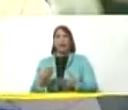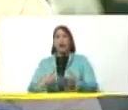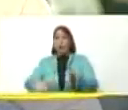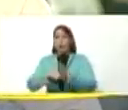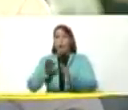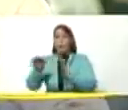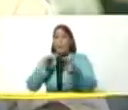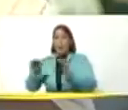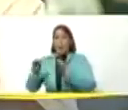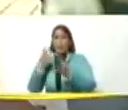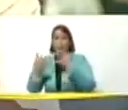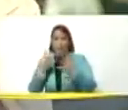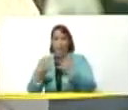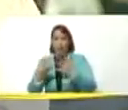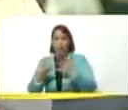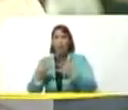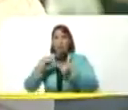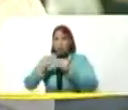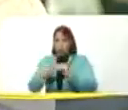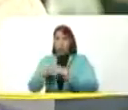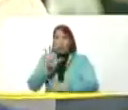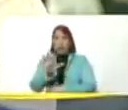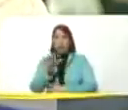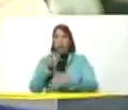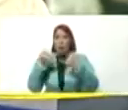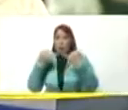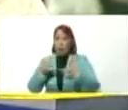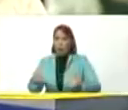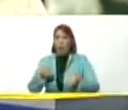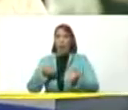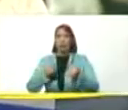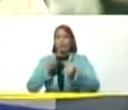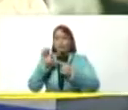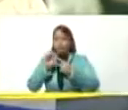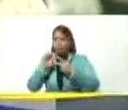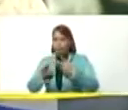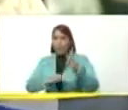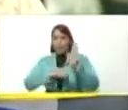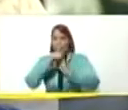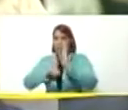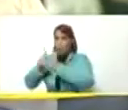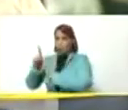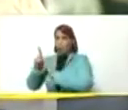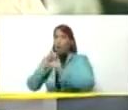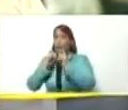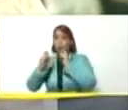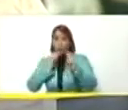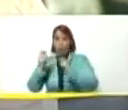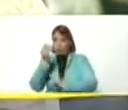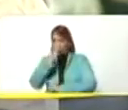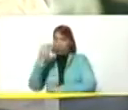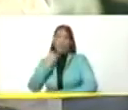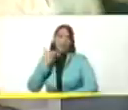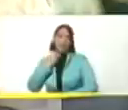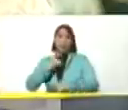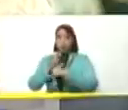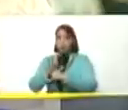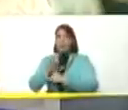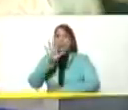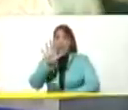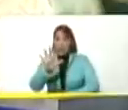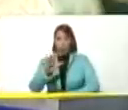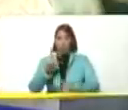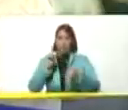que a través de las 5 líneas estratégicas de desarrollo del turismo en medio de una pandemia, aquellas 5 líneas estratégicas son